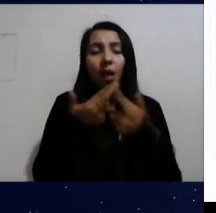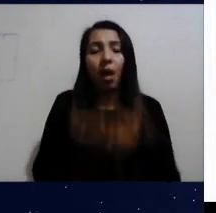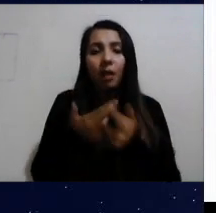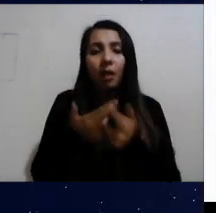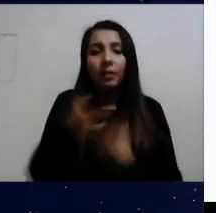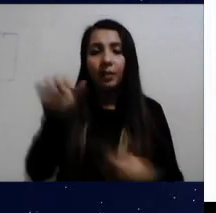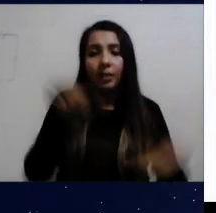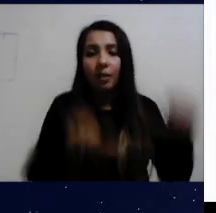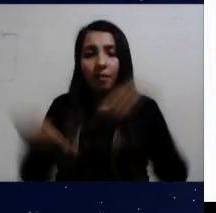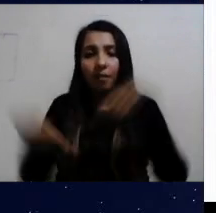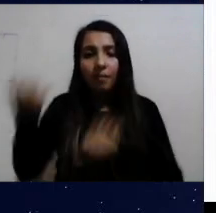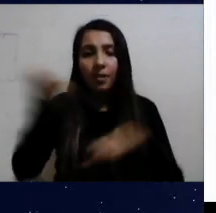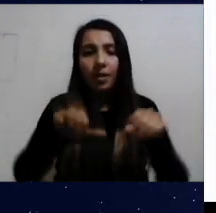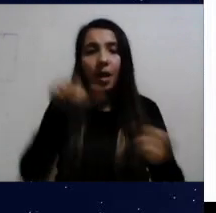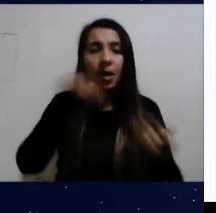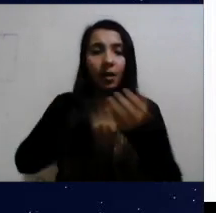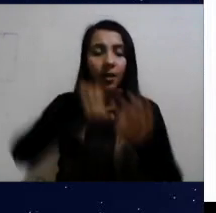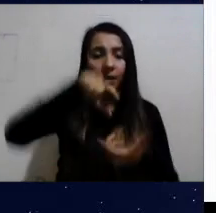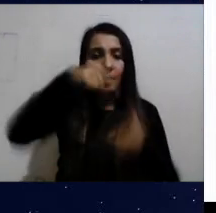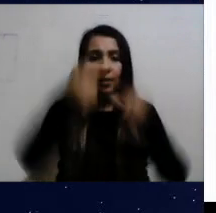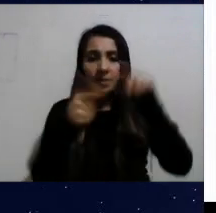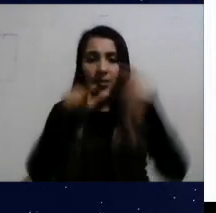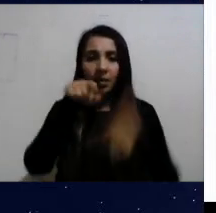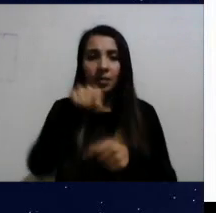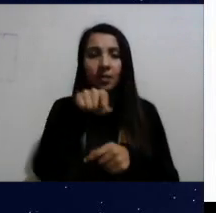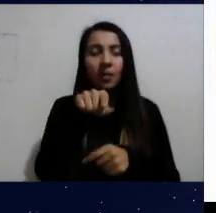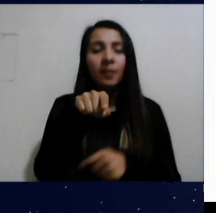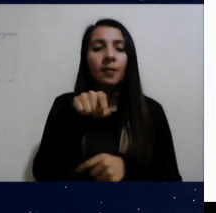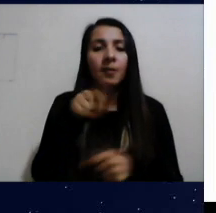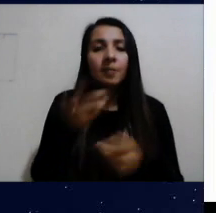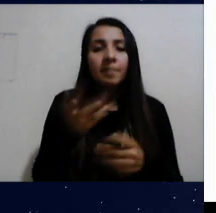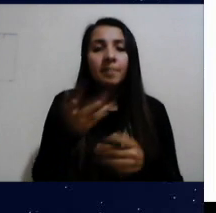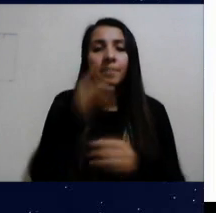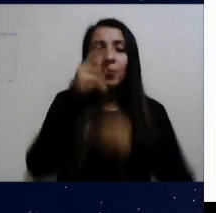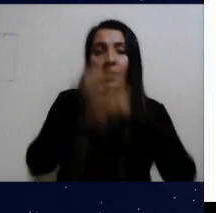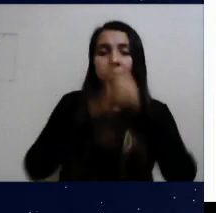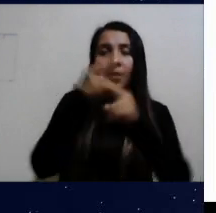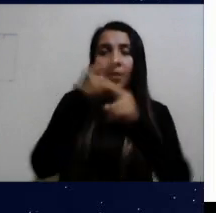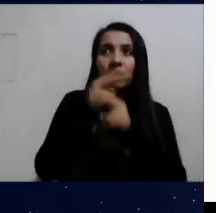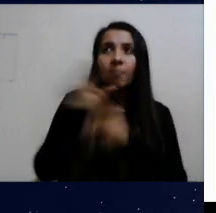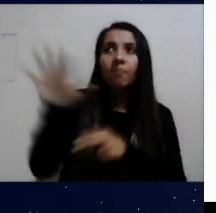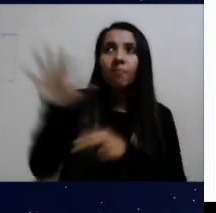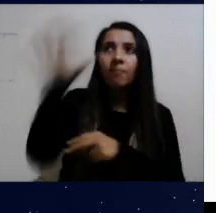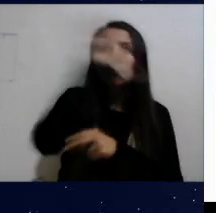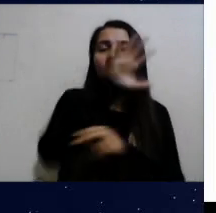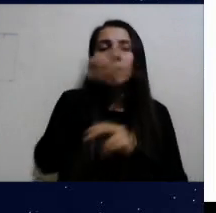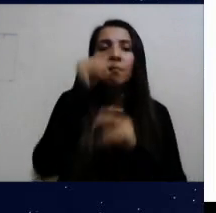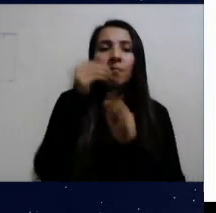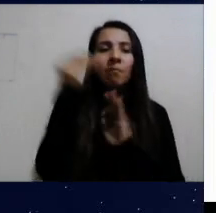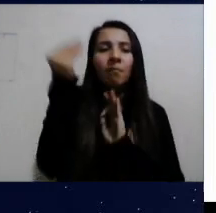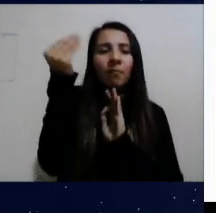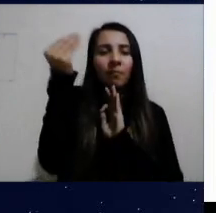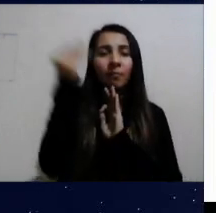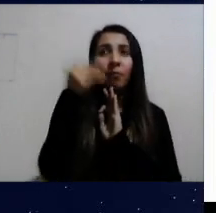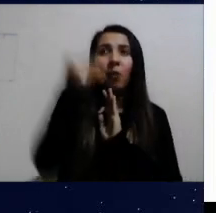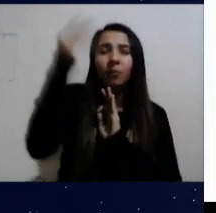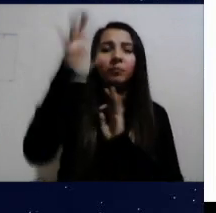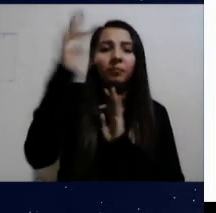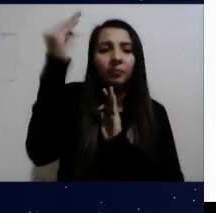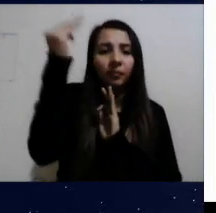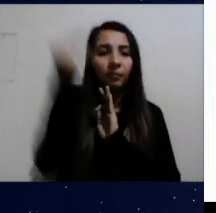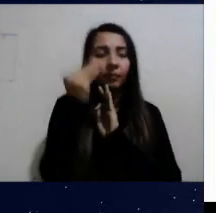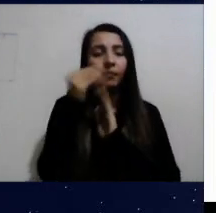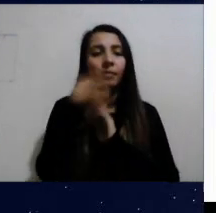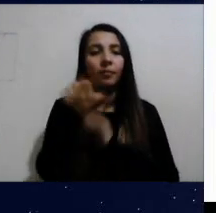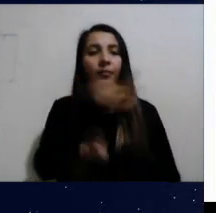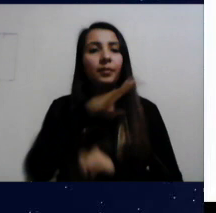un poquito más cerca. Ahí tenéis el desplazamiento al rojo, el Z cosmológico, Z